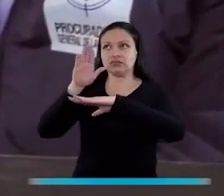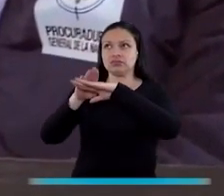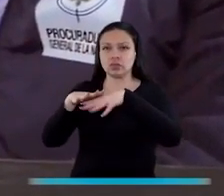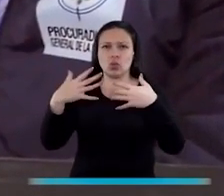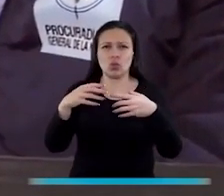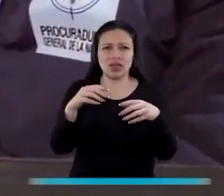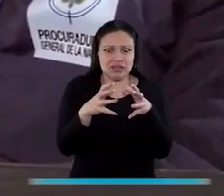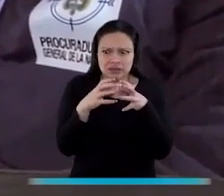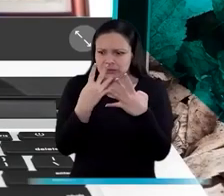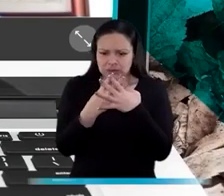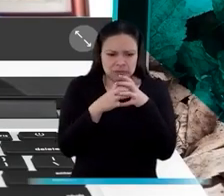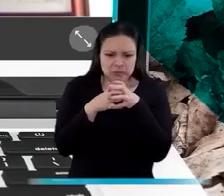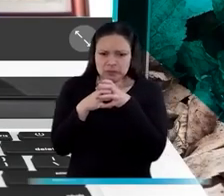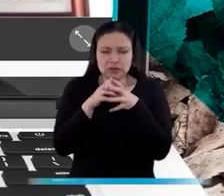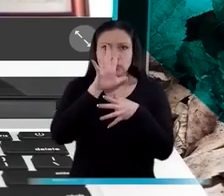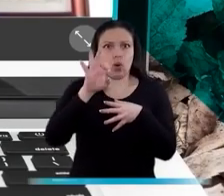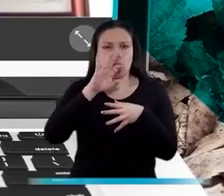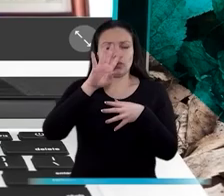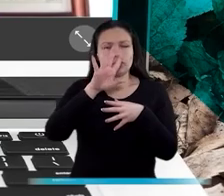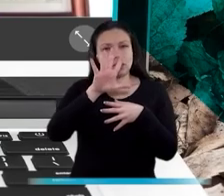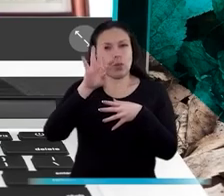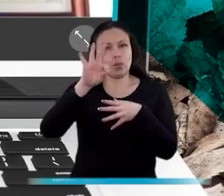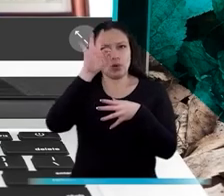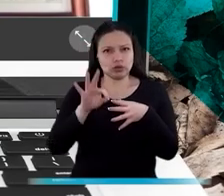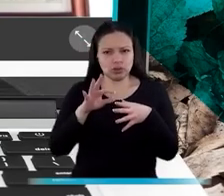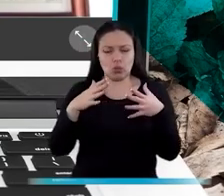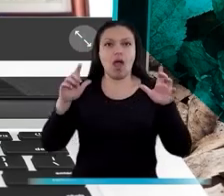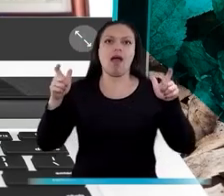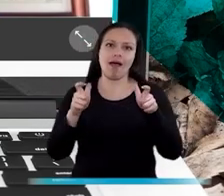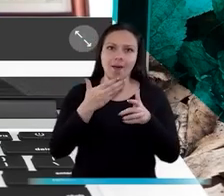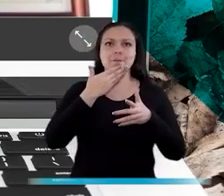estos beneficios, y eso le ha significado al Estado colombiano bajar el